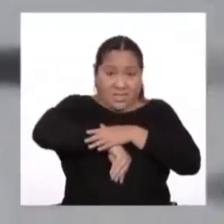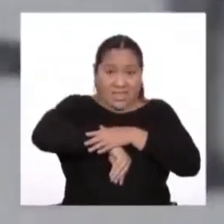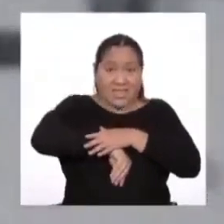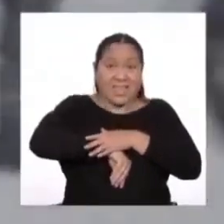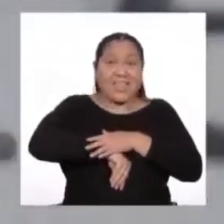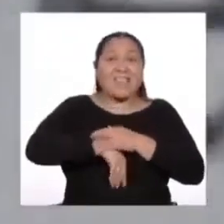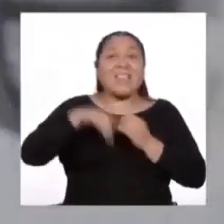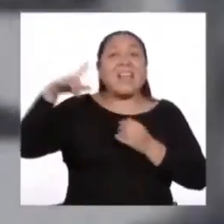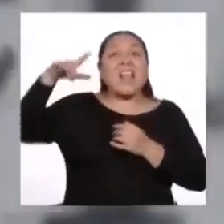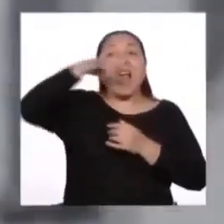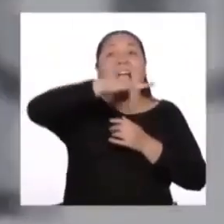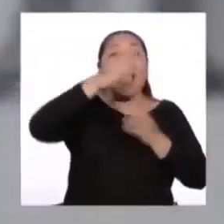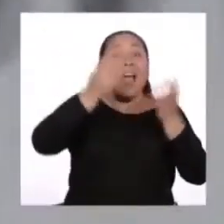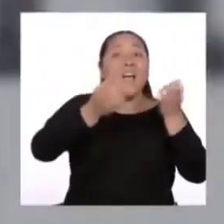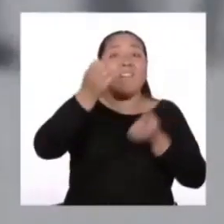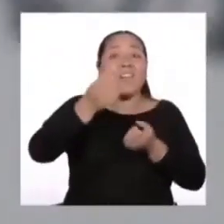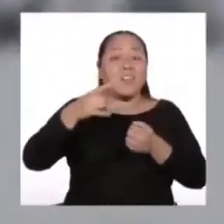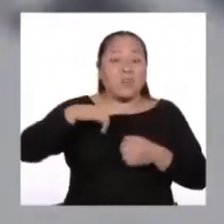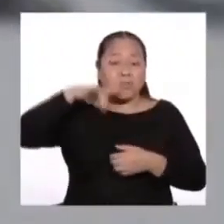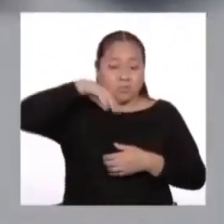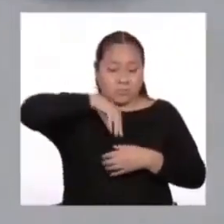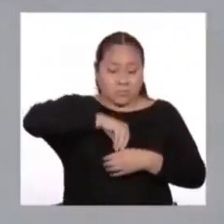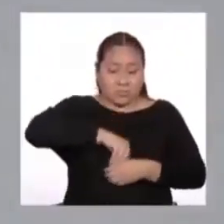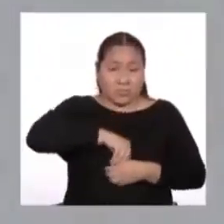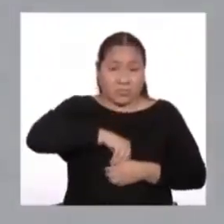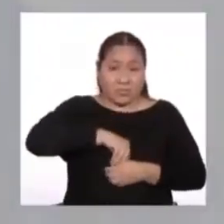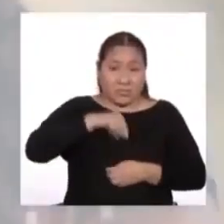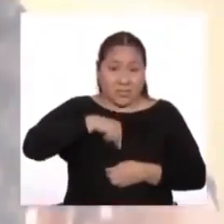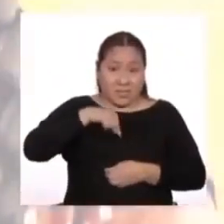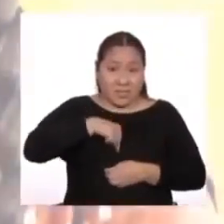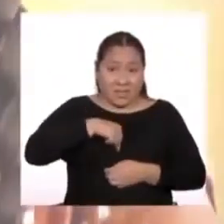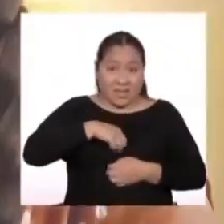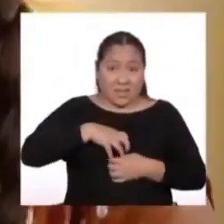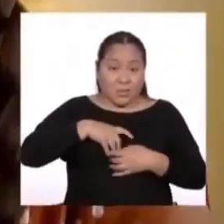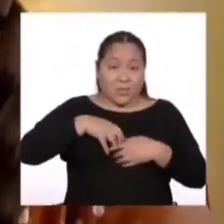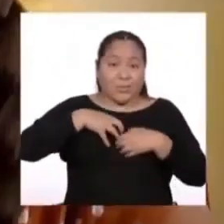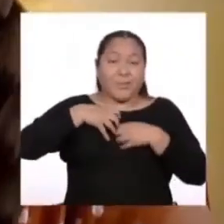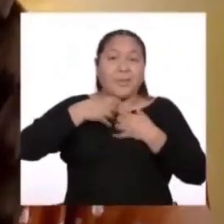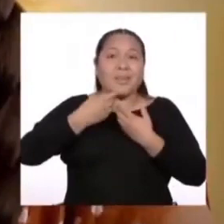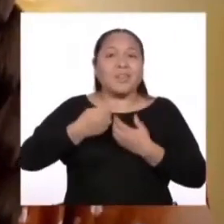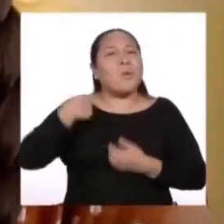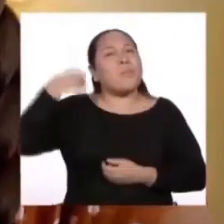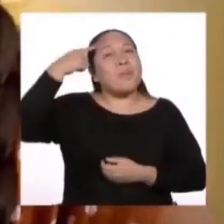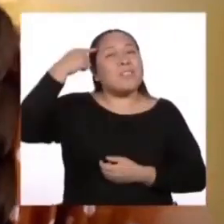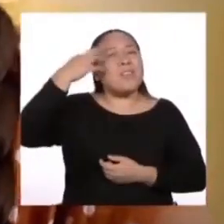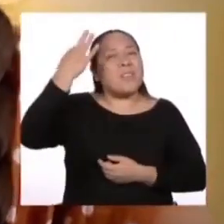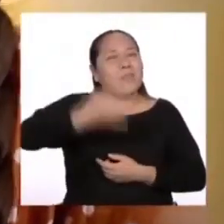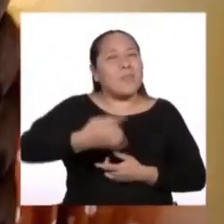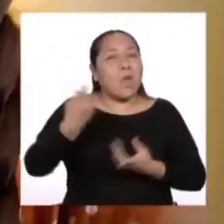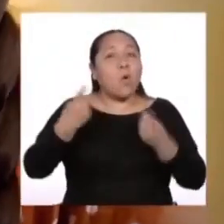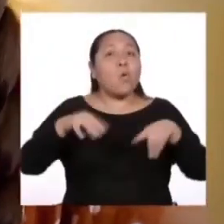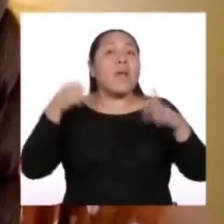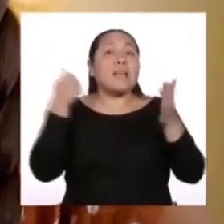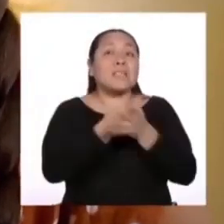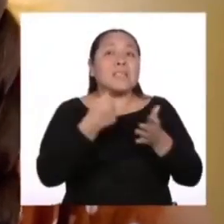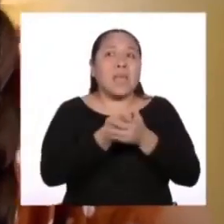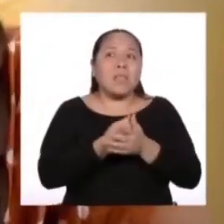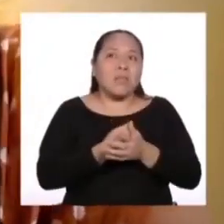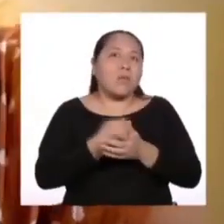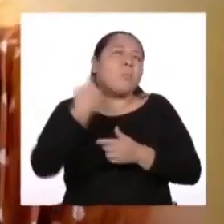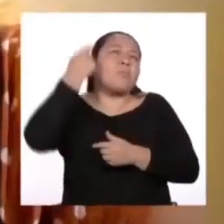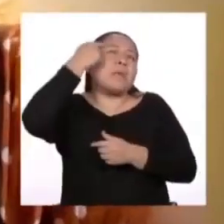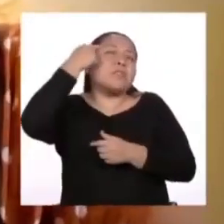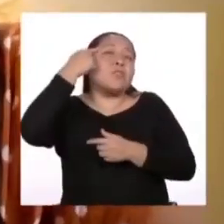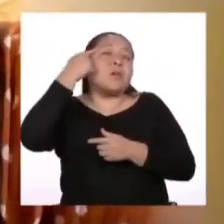regresa donde necesita volver. Yo creo que él tuvo en realidad este accidente en medio del desierto. Pasó varios días